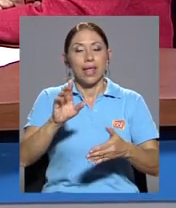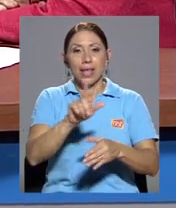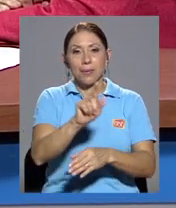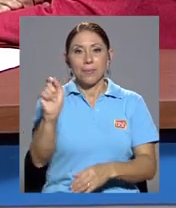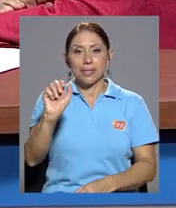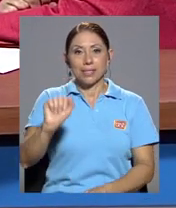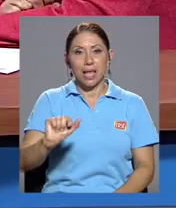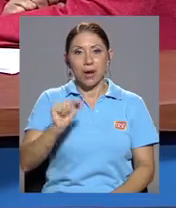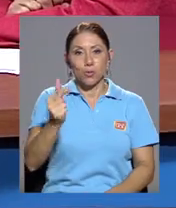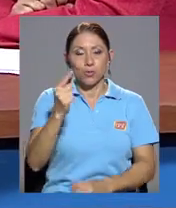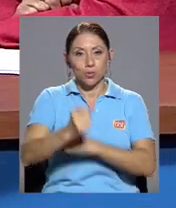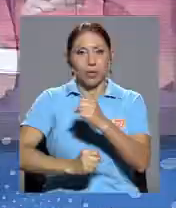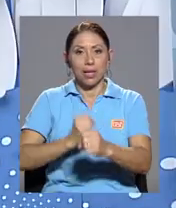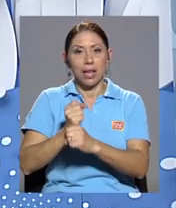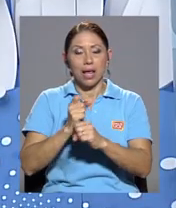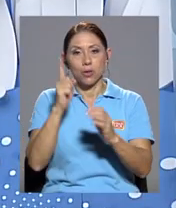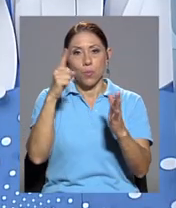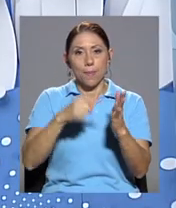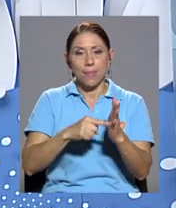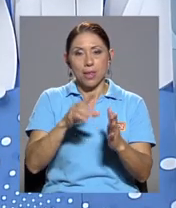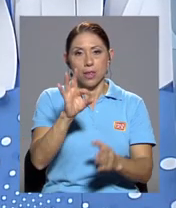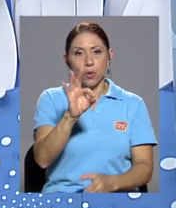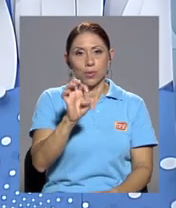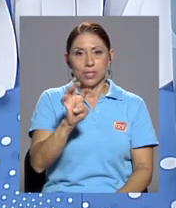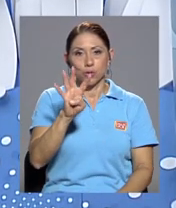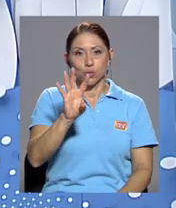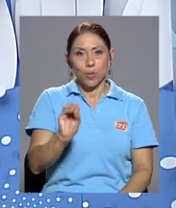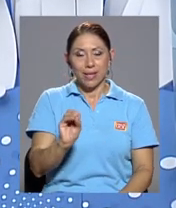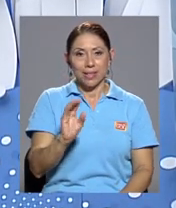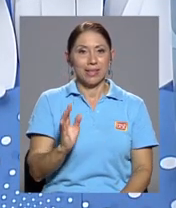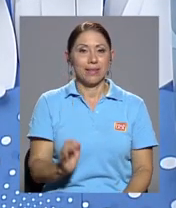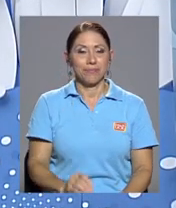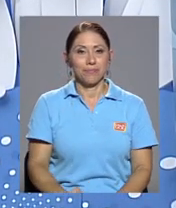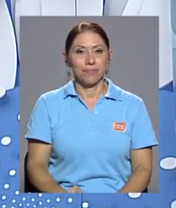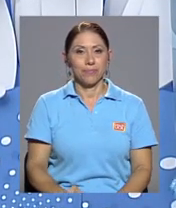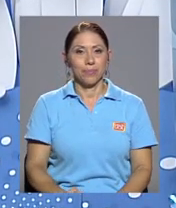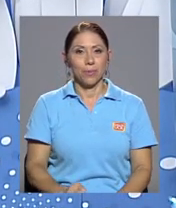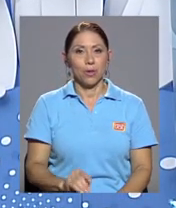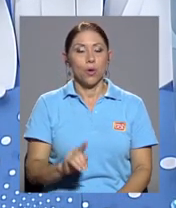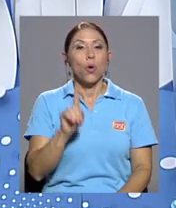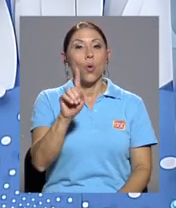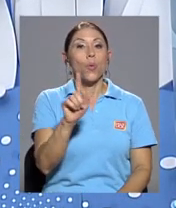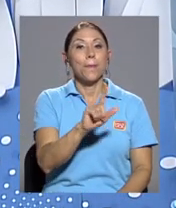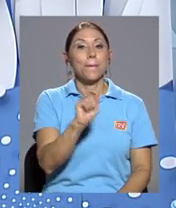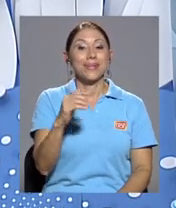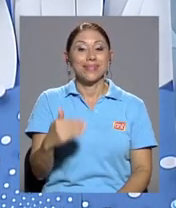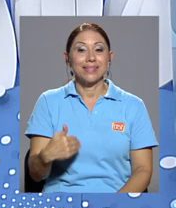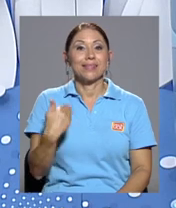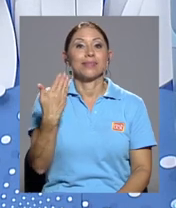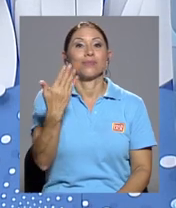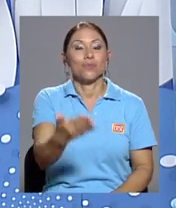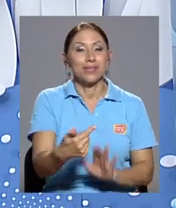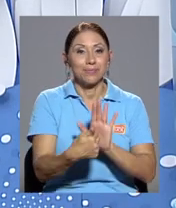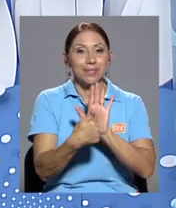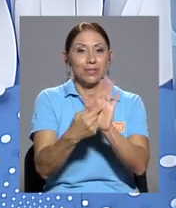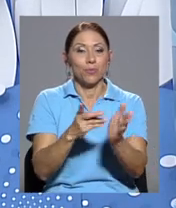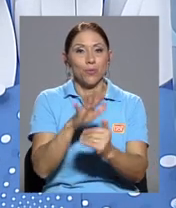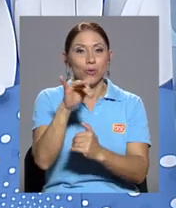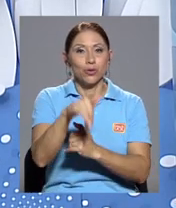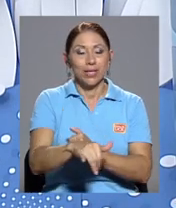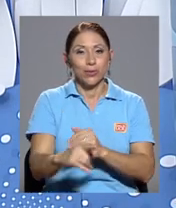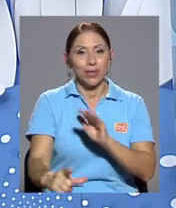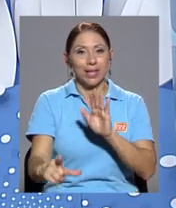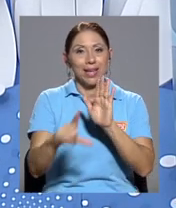agosto del año 40 a escaso un mes de haberse presentado el proyecto de ley de